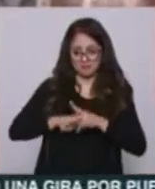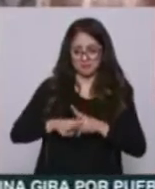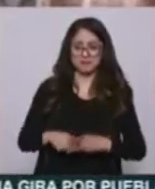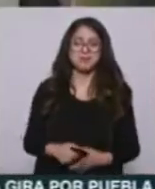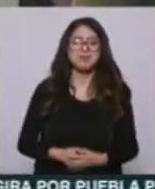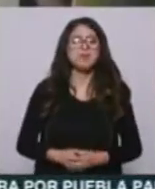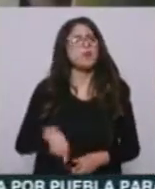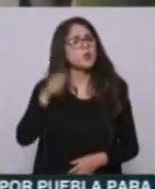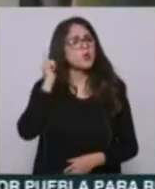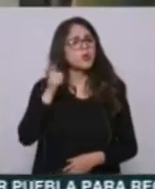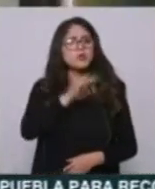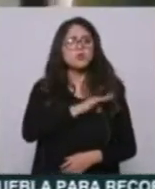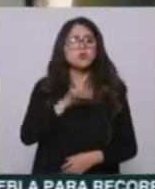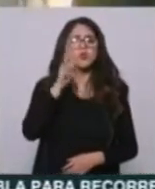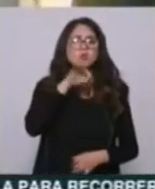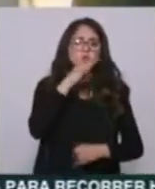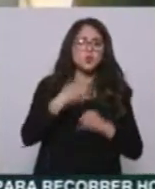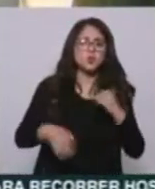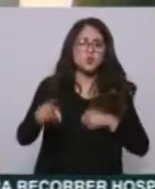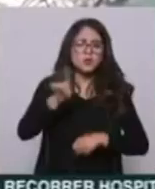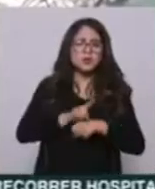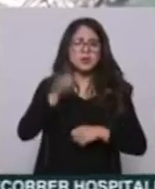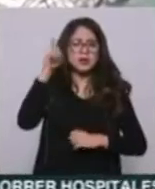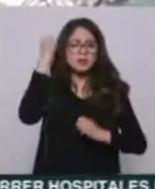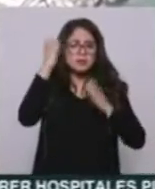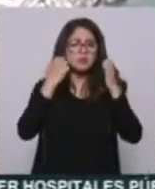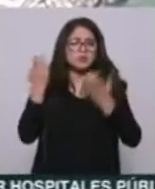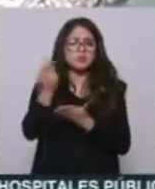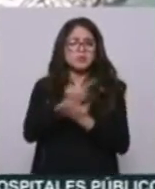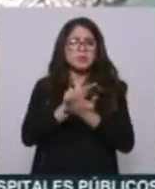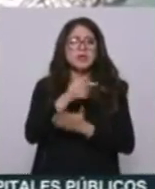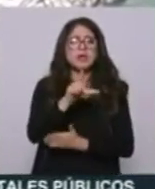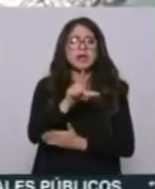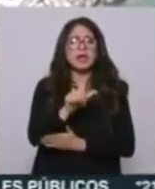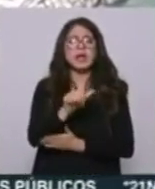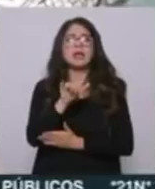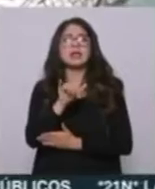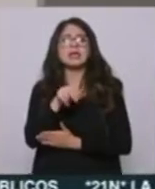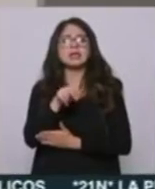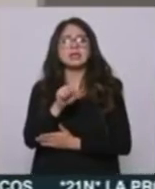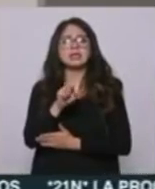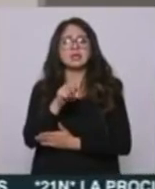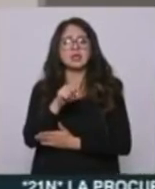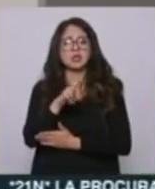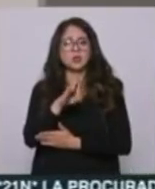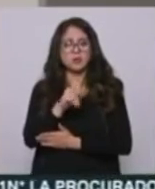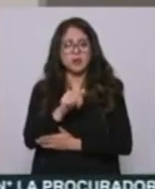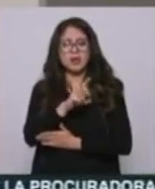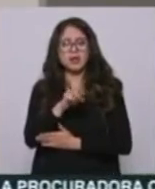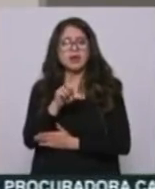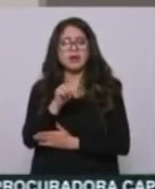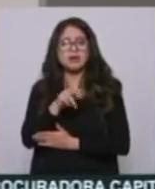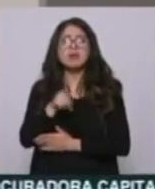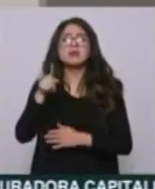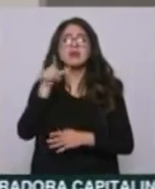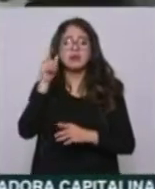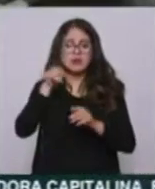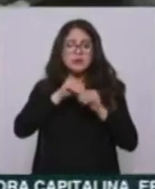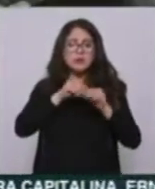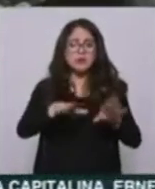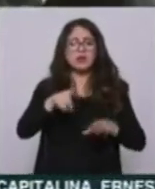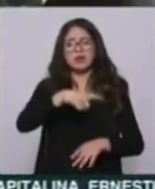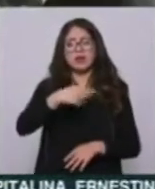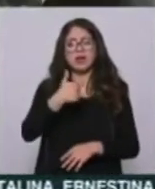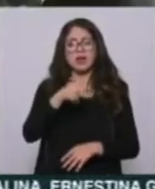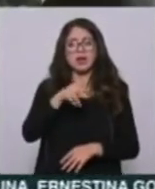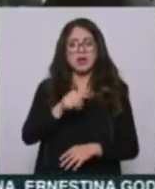No se puede perder los últimos días de la exposición de dibujo La incertidumbre de los días, en la Galería en Movimiento del Centro Cultural Olin